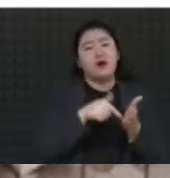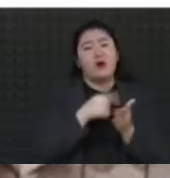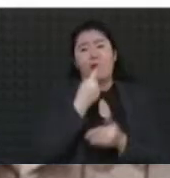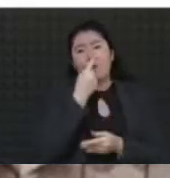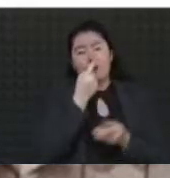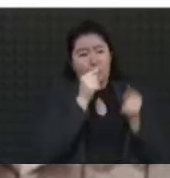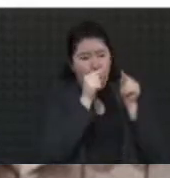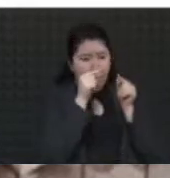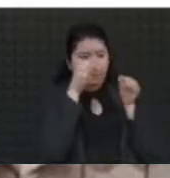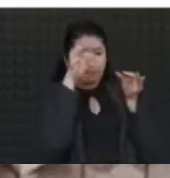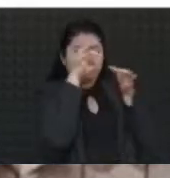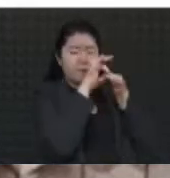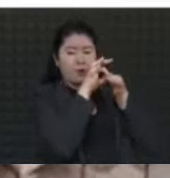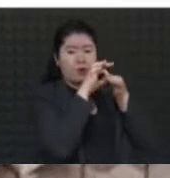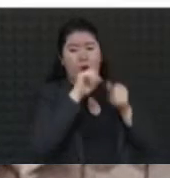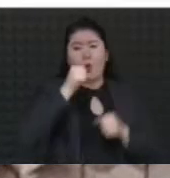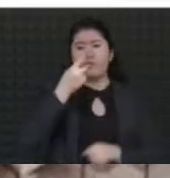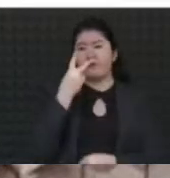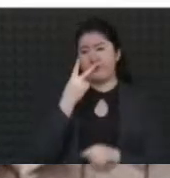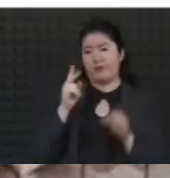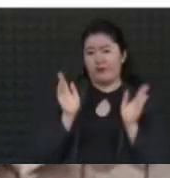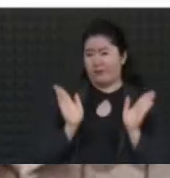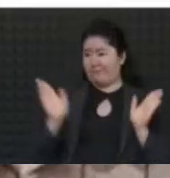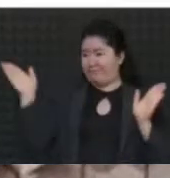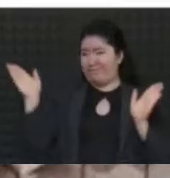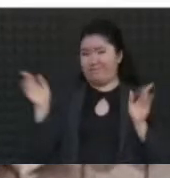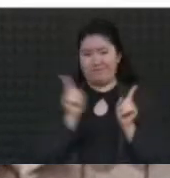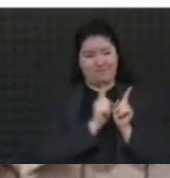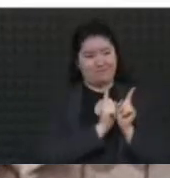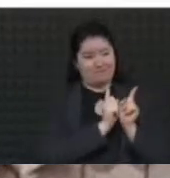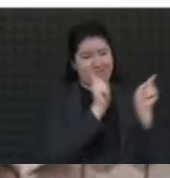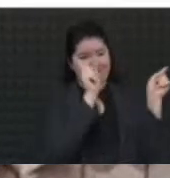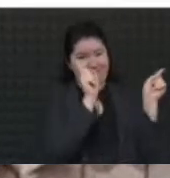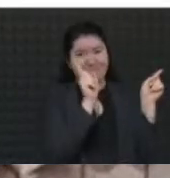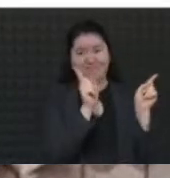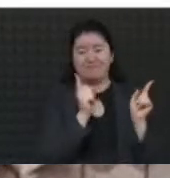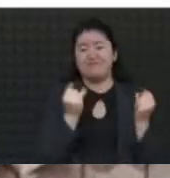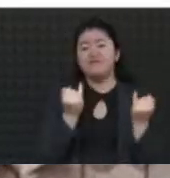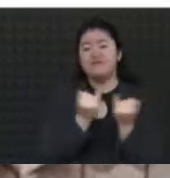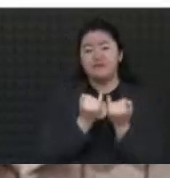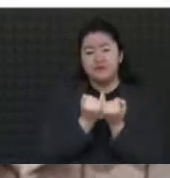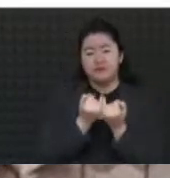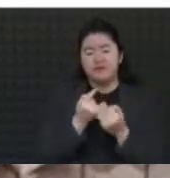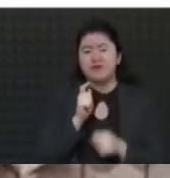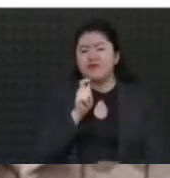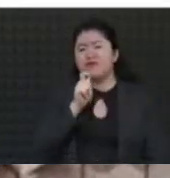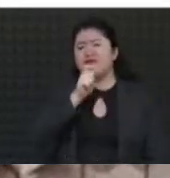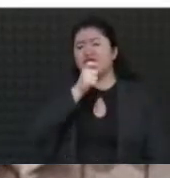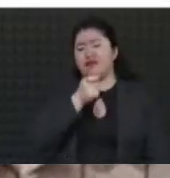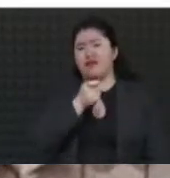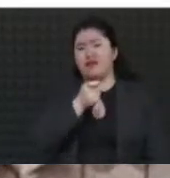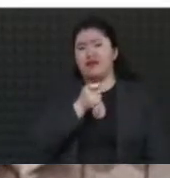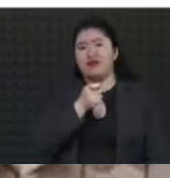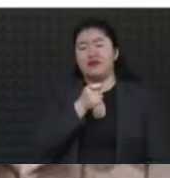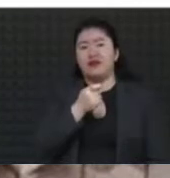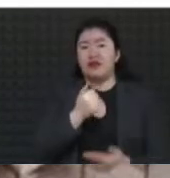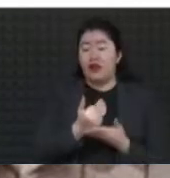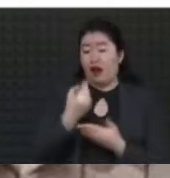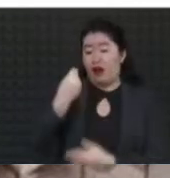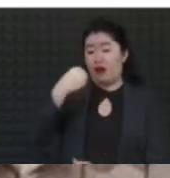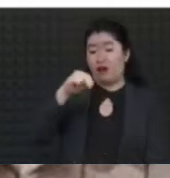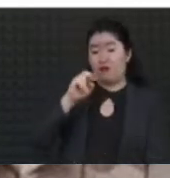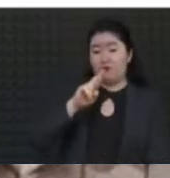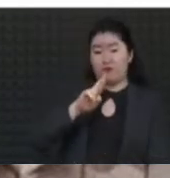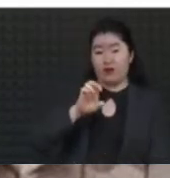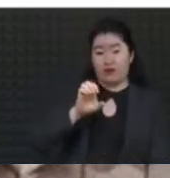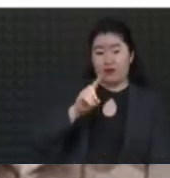otra es 2 puntales, que lo que nos dan en estas diagonales es algo que se llama redundancia. Es